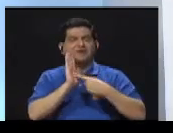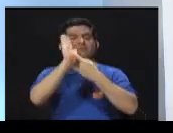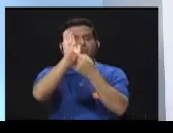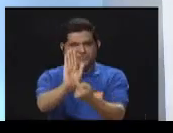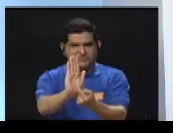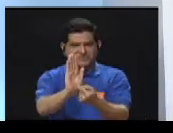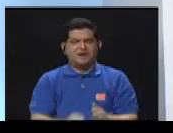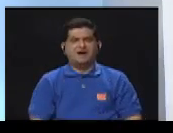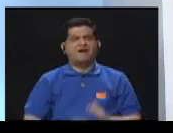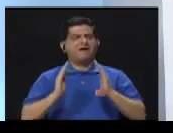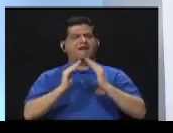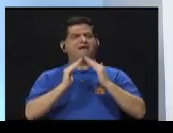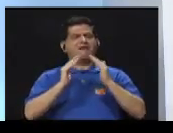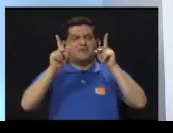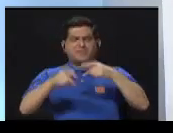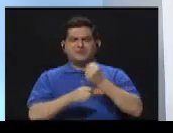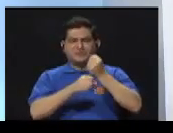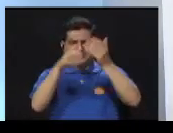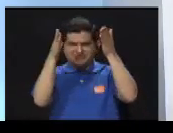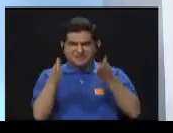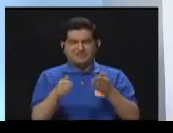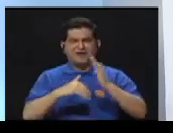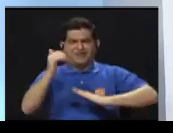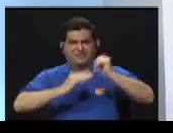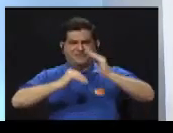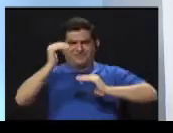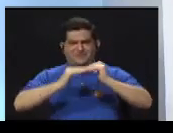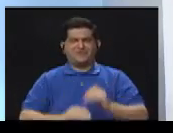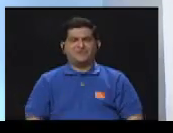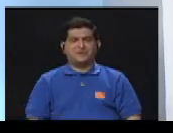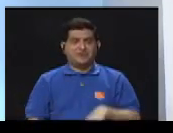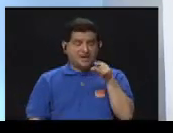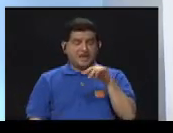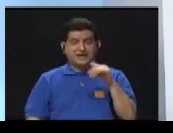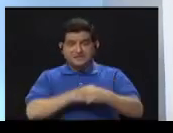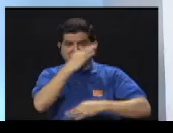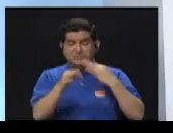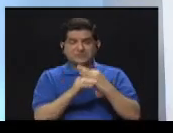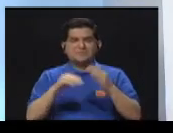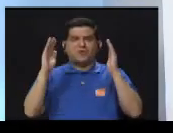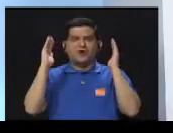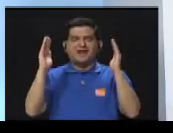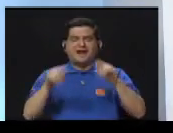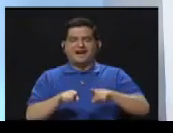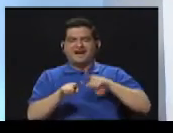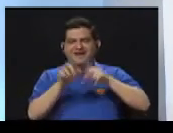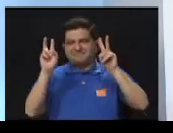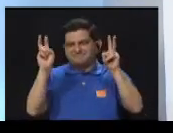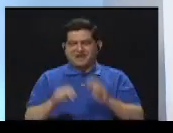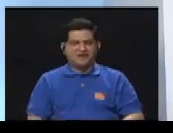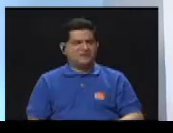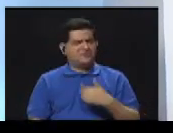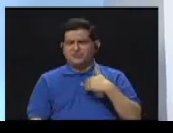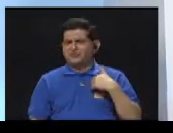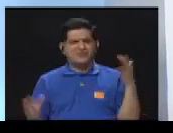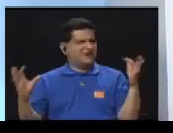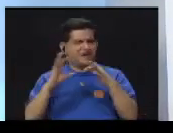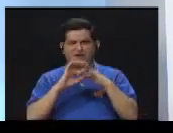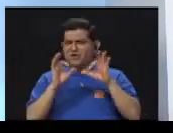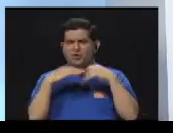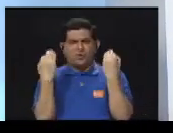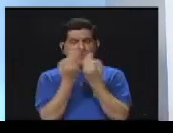documental retratando la convivencia de los obreros. Cómo esto es como una especie de gran hermano, digamos, gente que no tiene ningún vínculo familiar